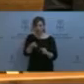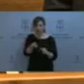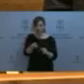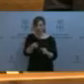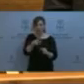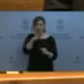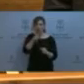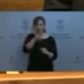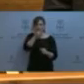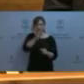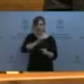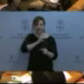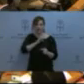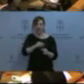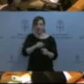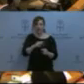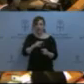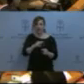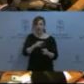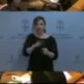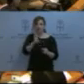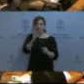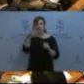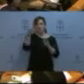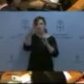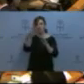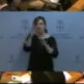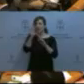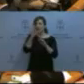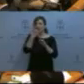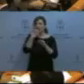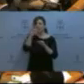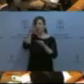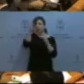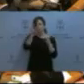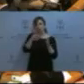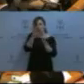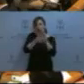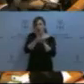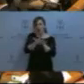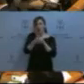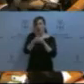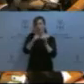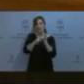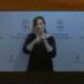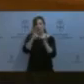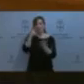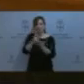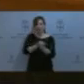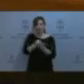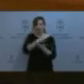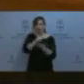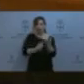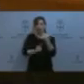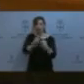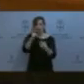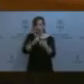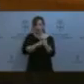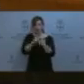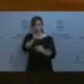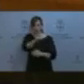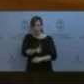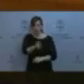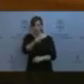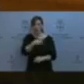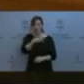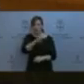palabra. Señoría, si se refiere usted al plan piloto para que efectivamente algunas asignaturas en primaria puedan